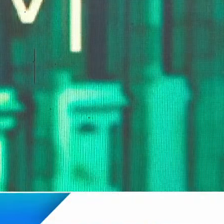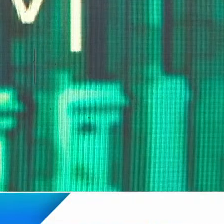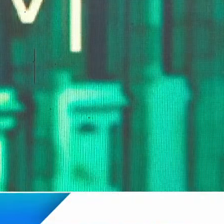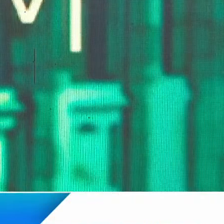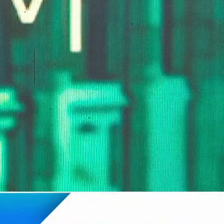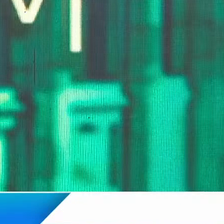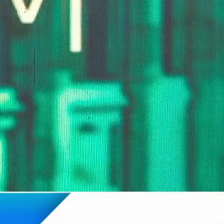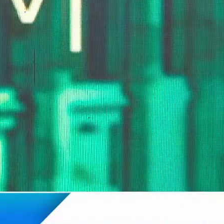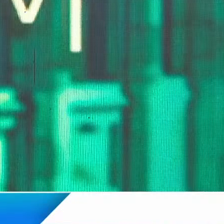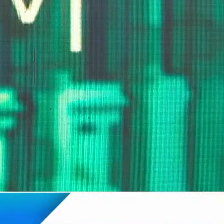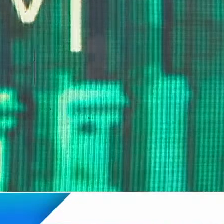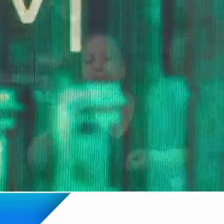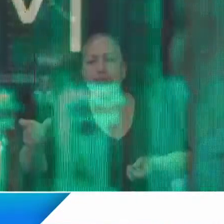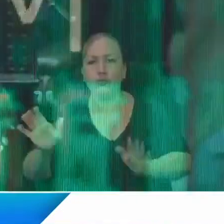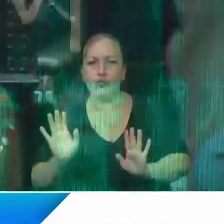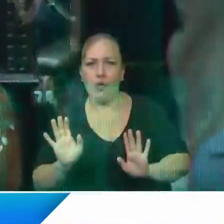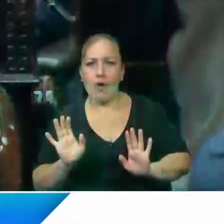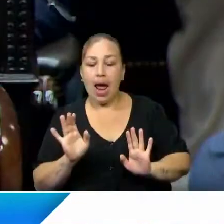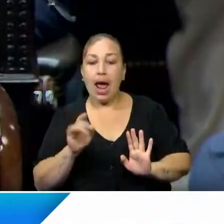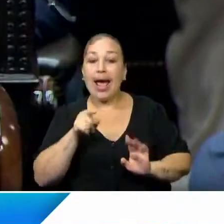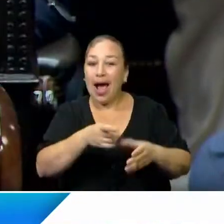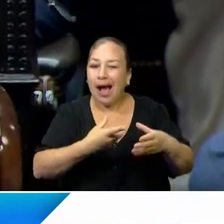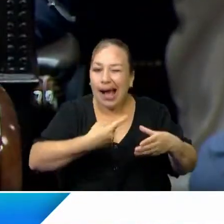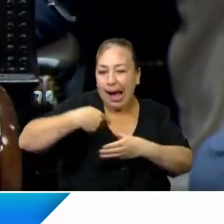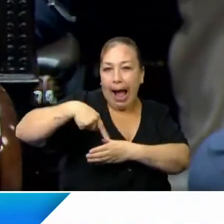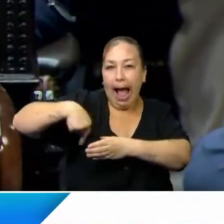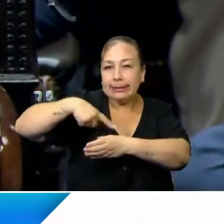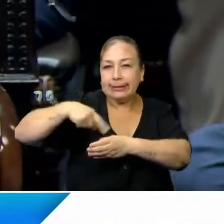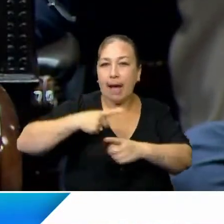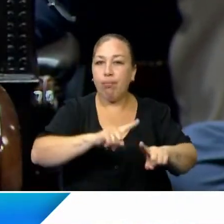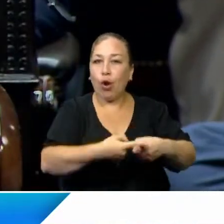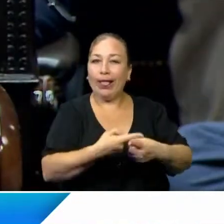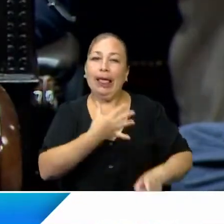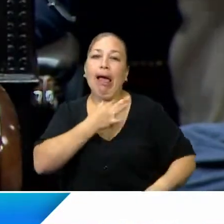favor. La casta política quería de alguna manera